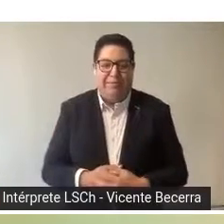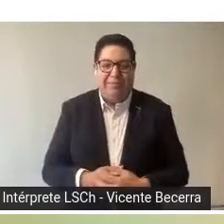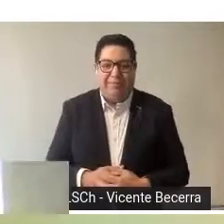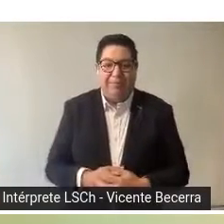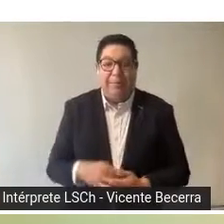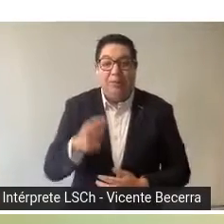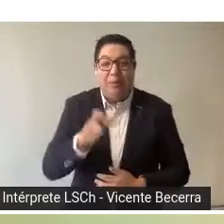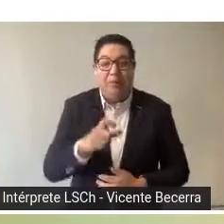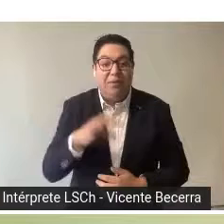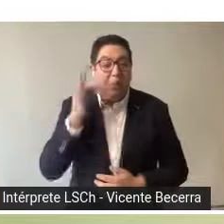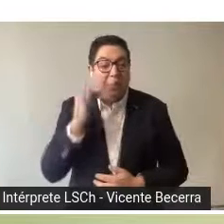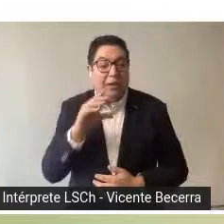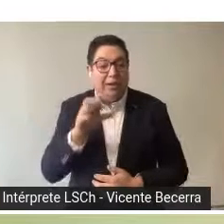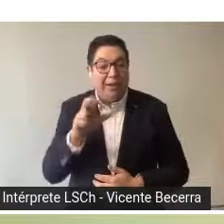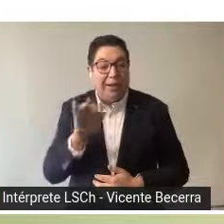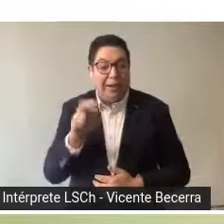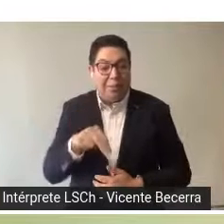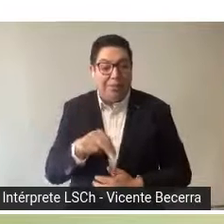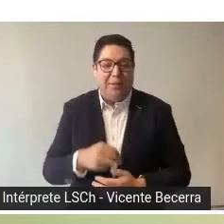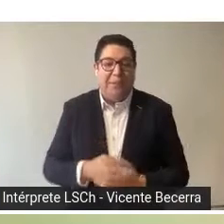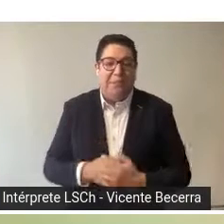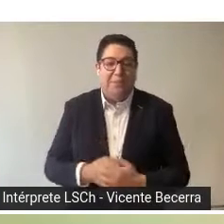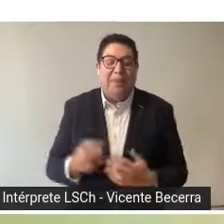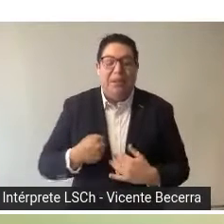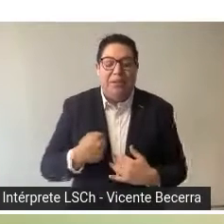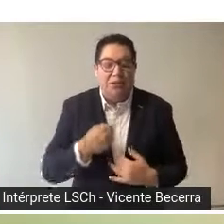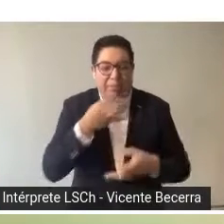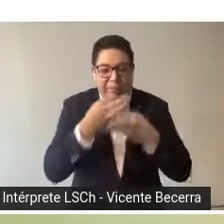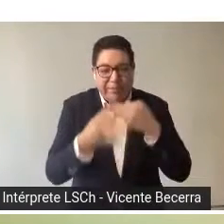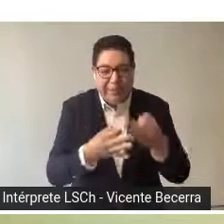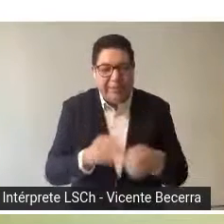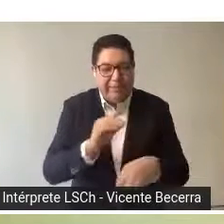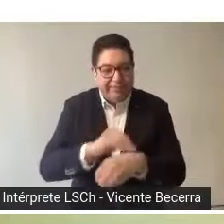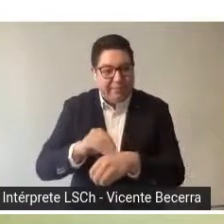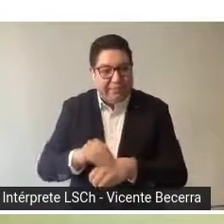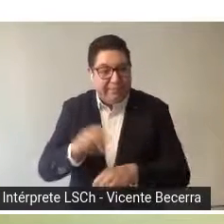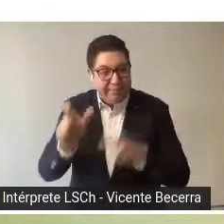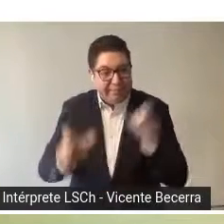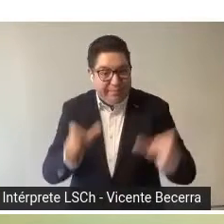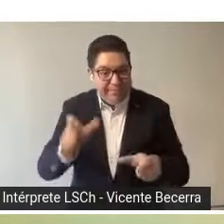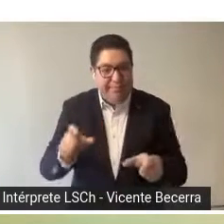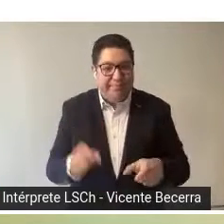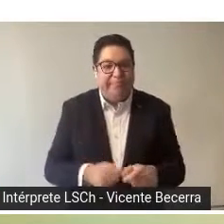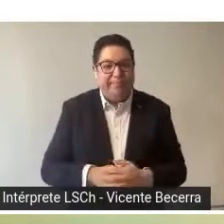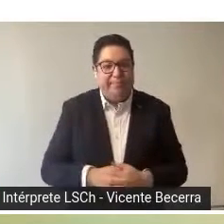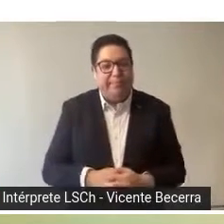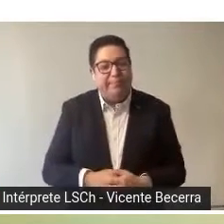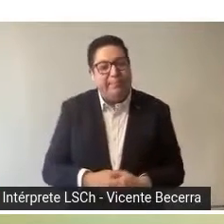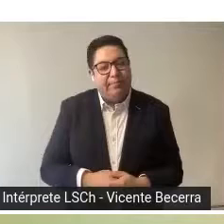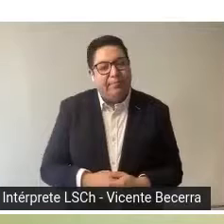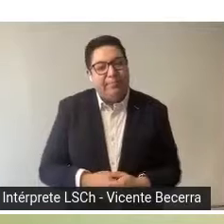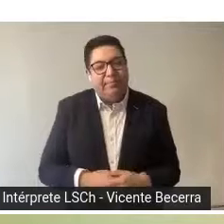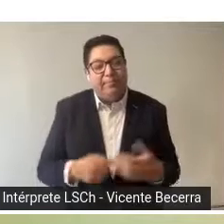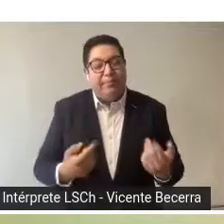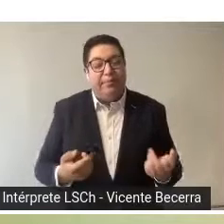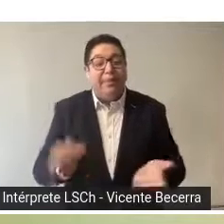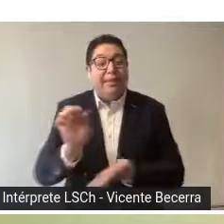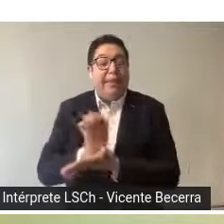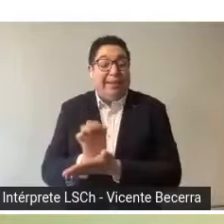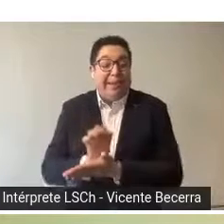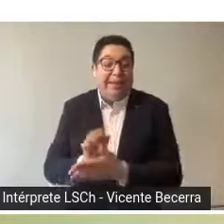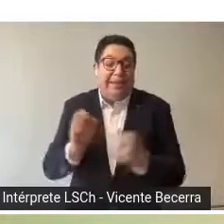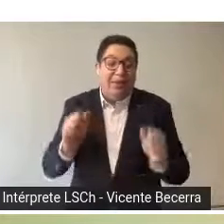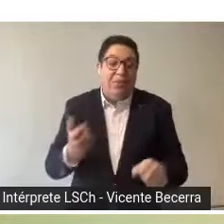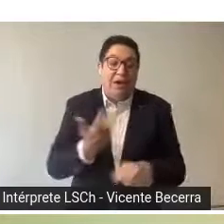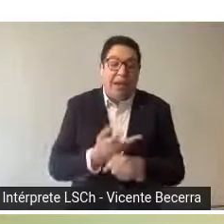Gloria. Yo decirles a esta persona que ojalá el Estado pudiera o